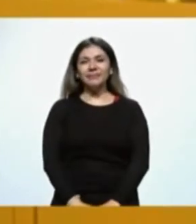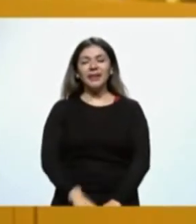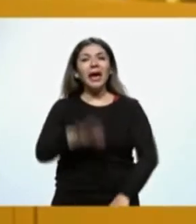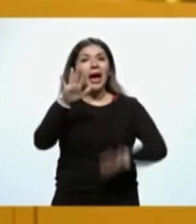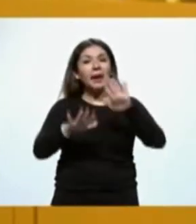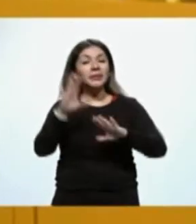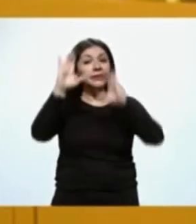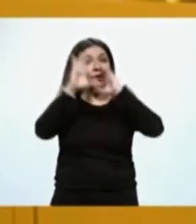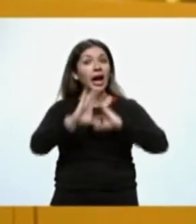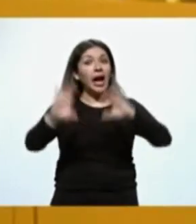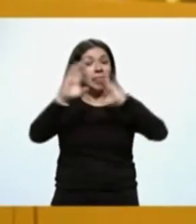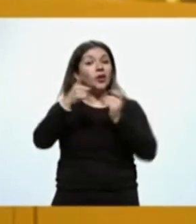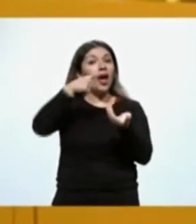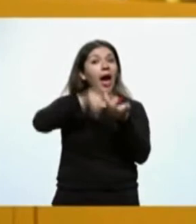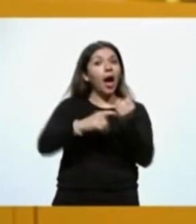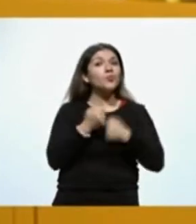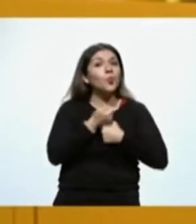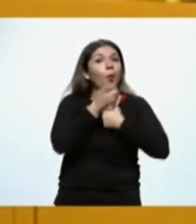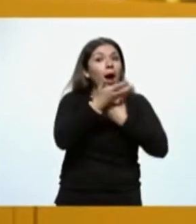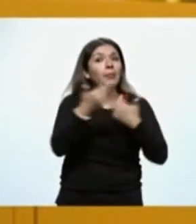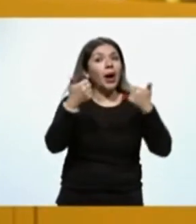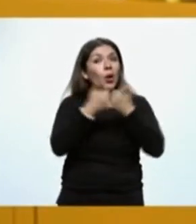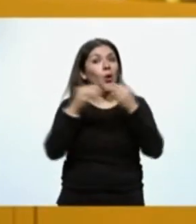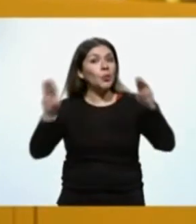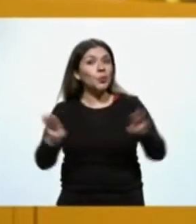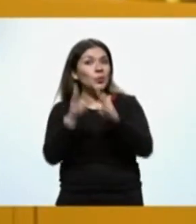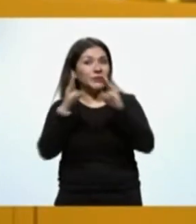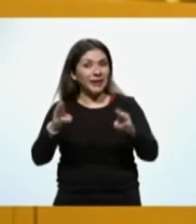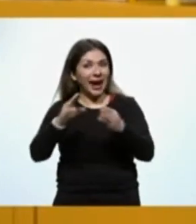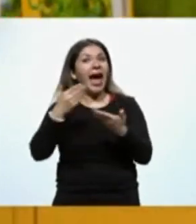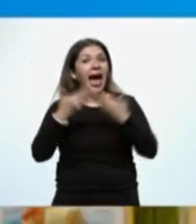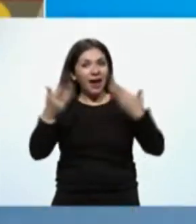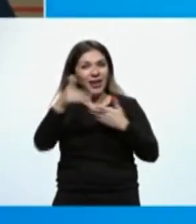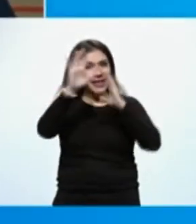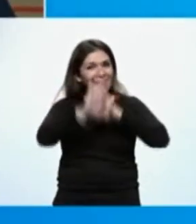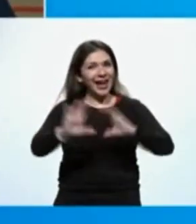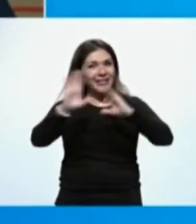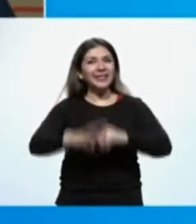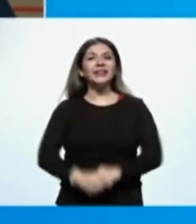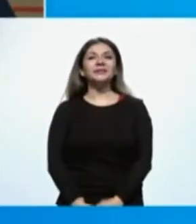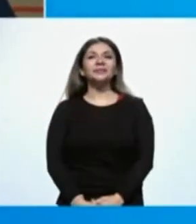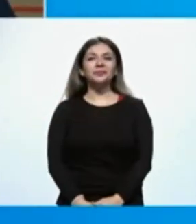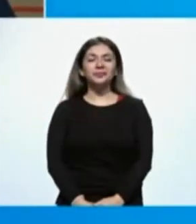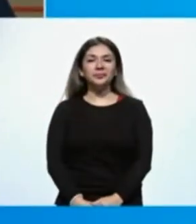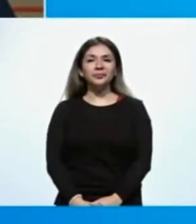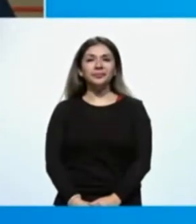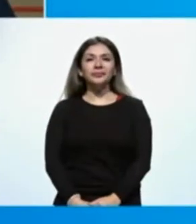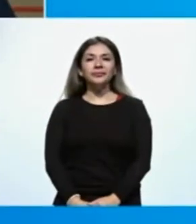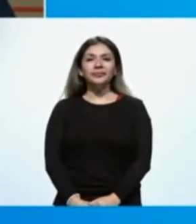Algunas canciones son poemas con música. A cantar se ha dicho. Que